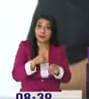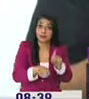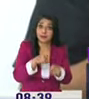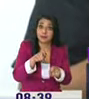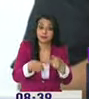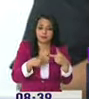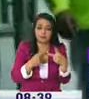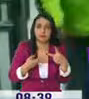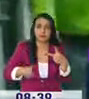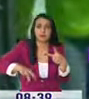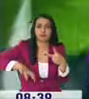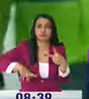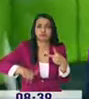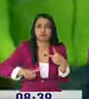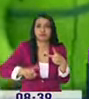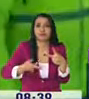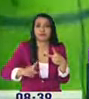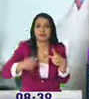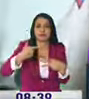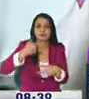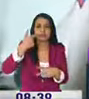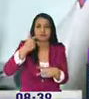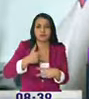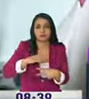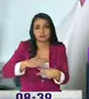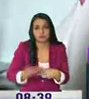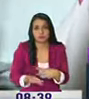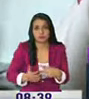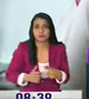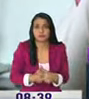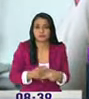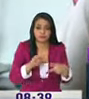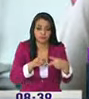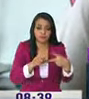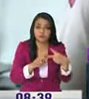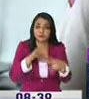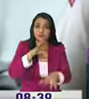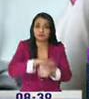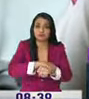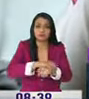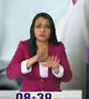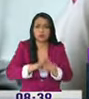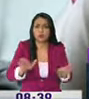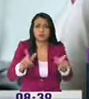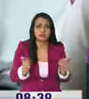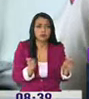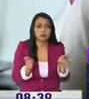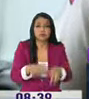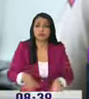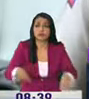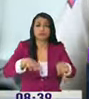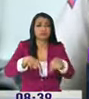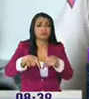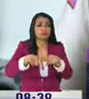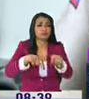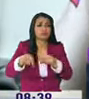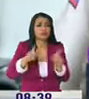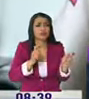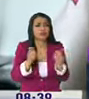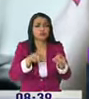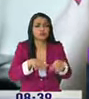Tenía orden de captura por el delito de asesinato. La detención de él se dio como cualquier operativo normal en el que